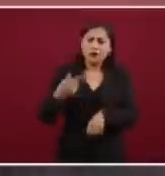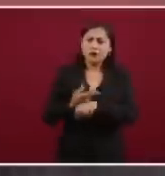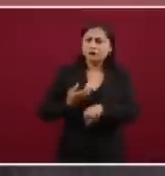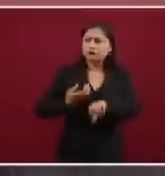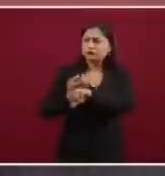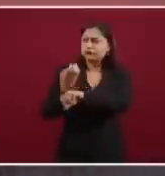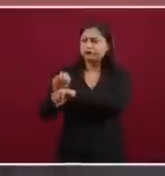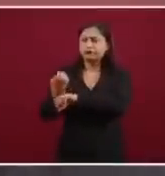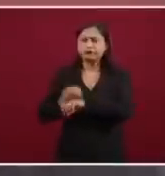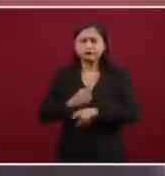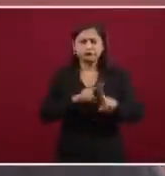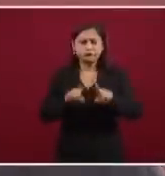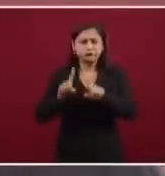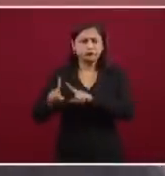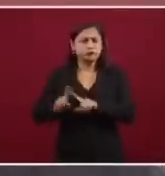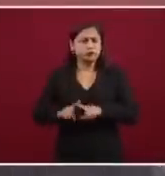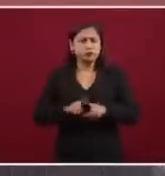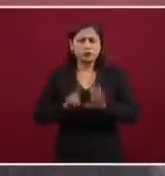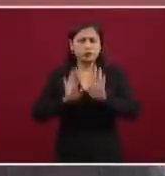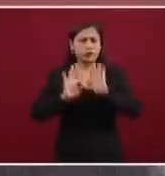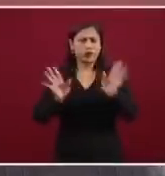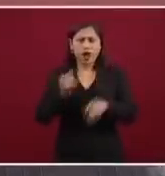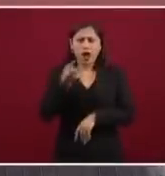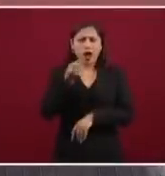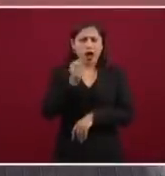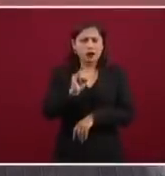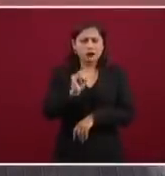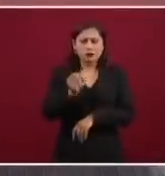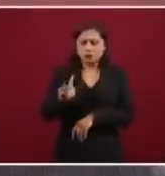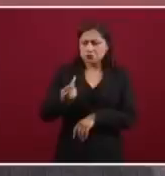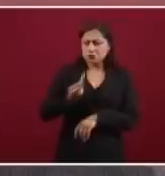relación de respeto.